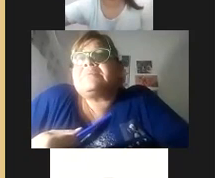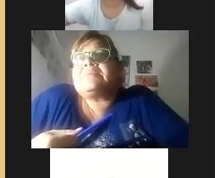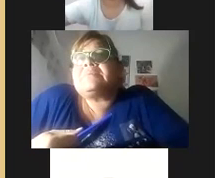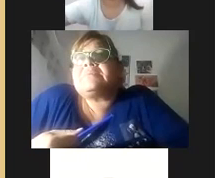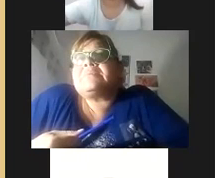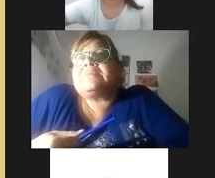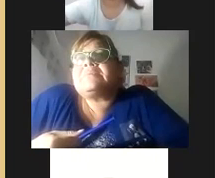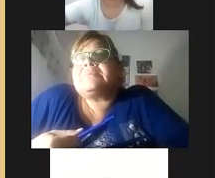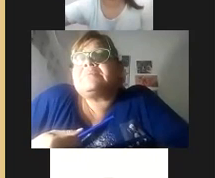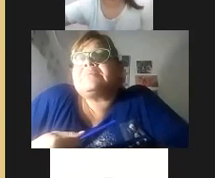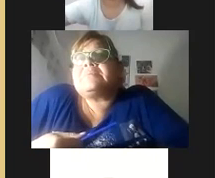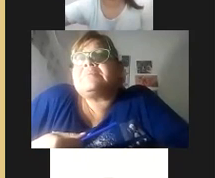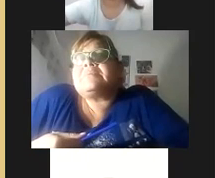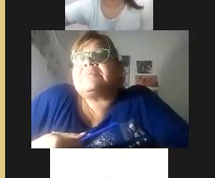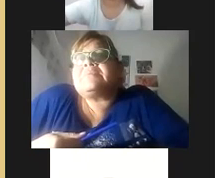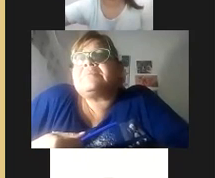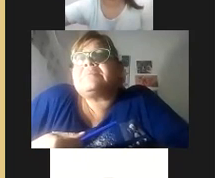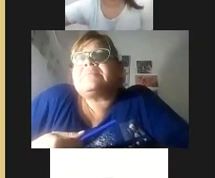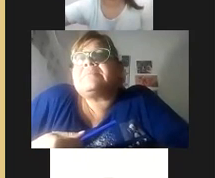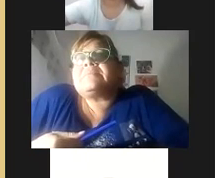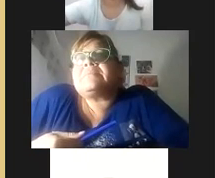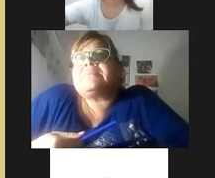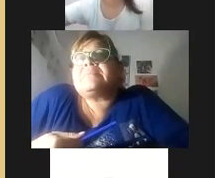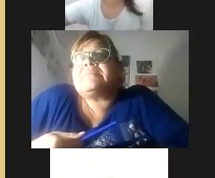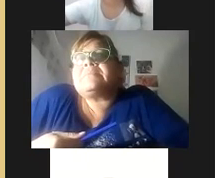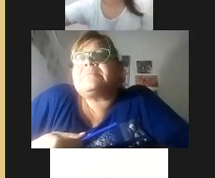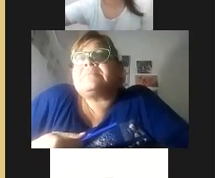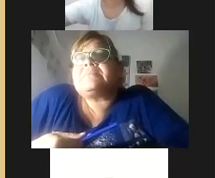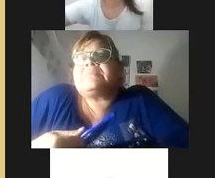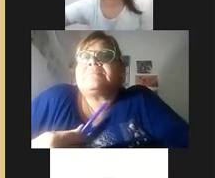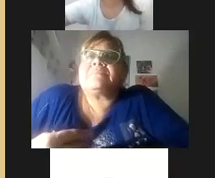tiene mecanismos de compensación, mecanismos de...